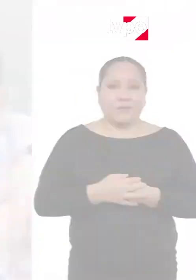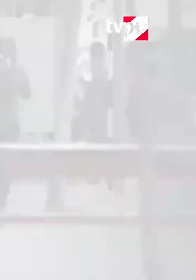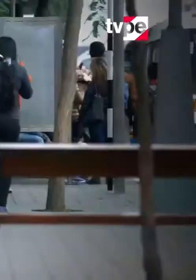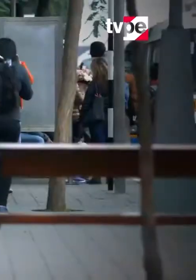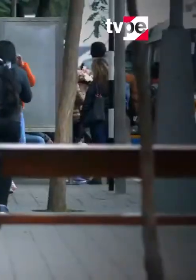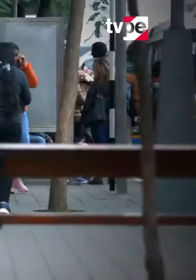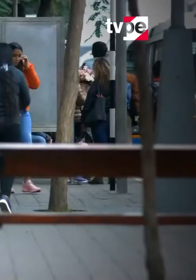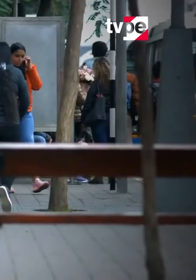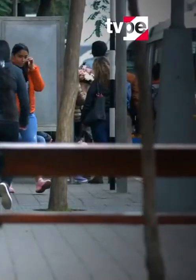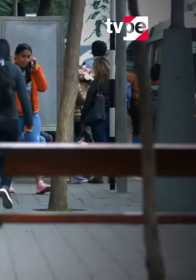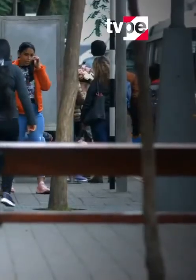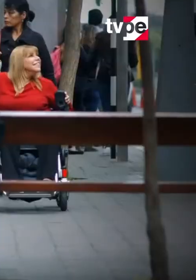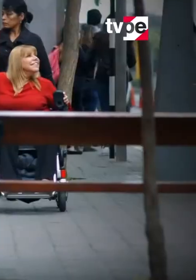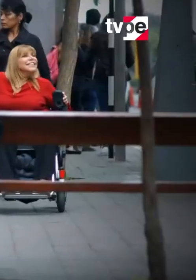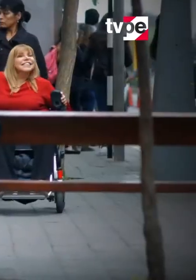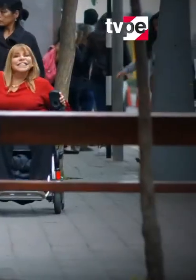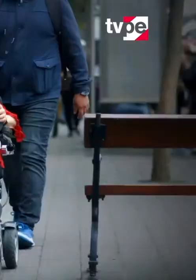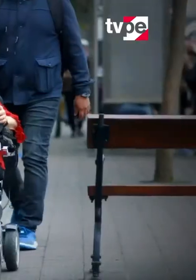¡Gracias!